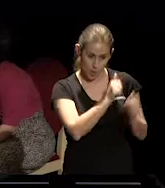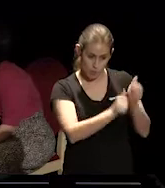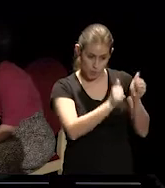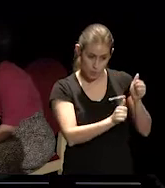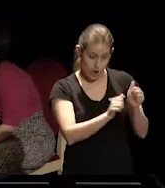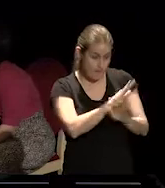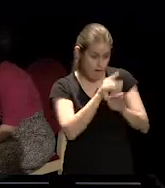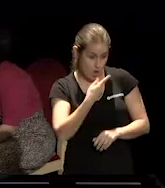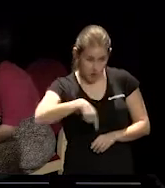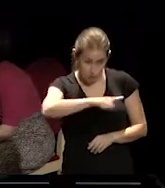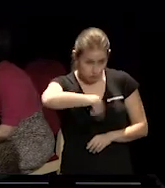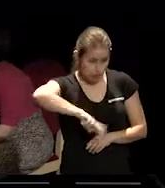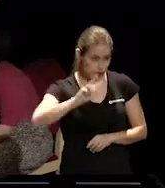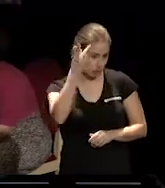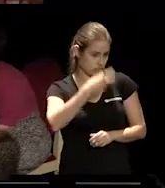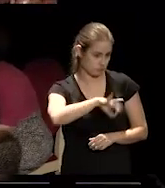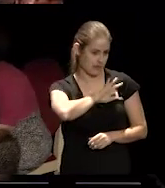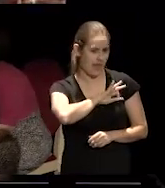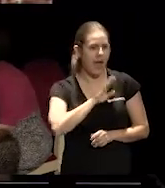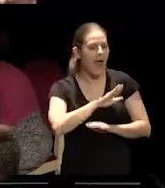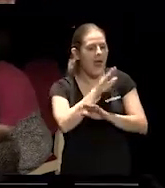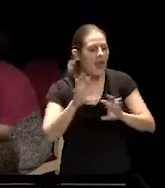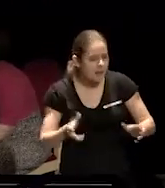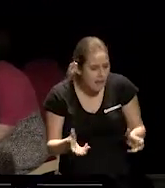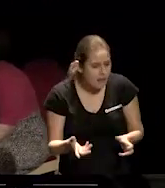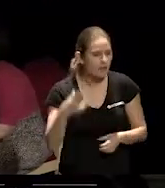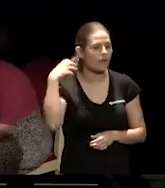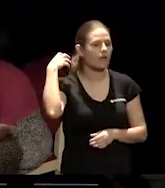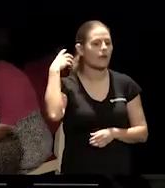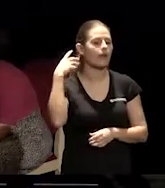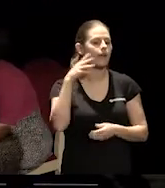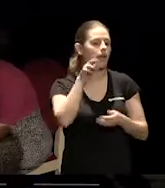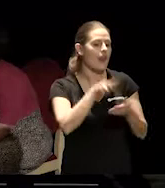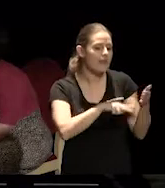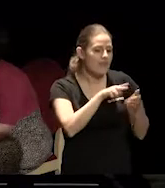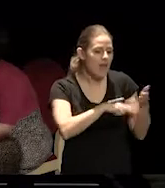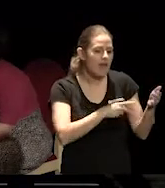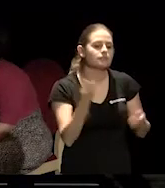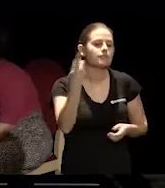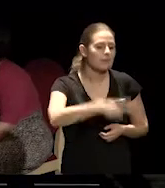Salimos en la radio, en la tele, Televisión de Galicia. Bueno, en Galicia lo petamos.